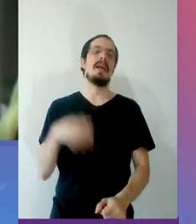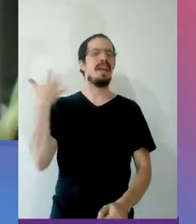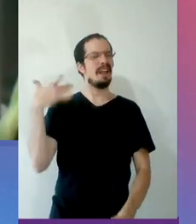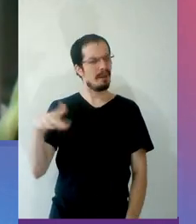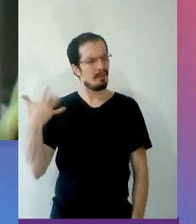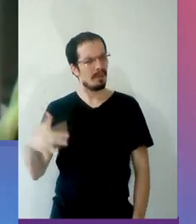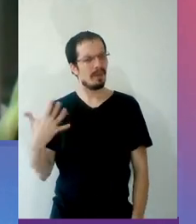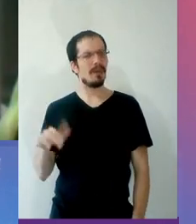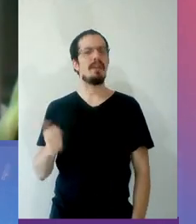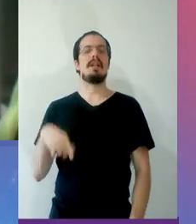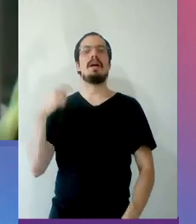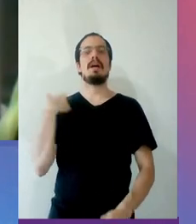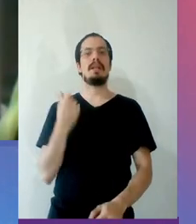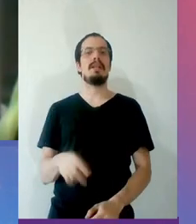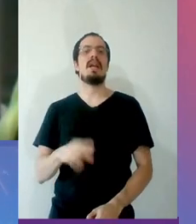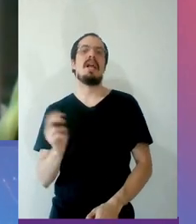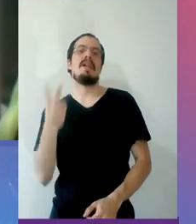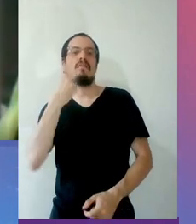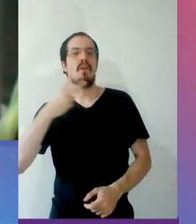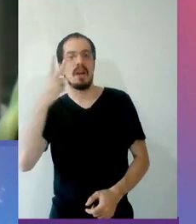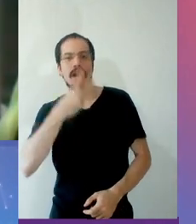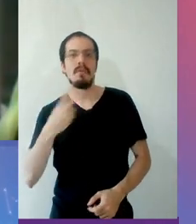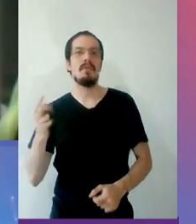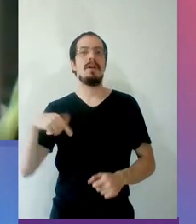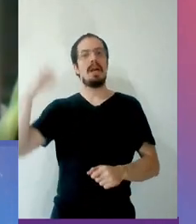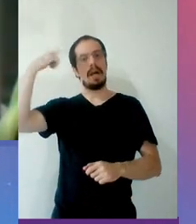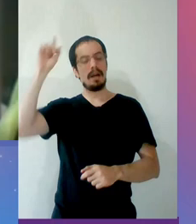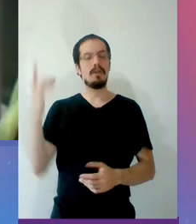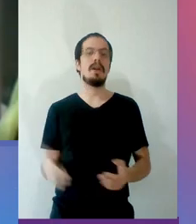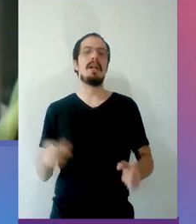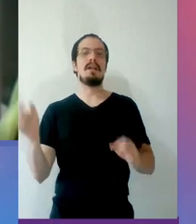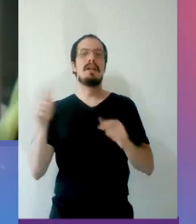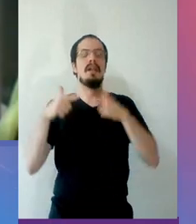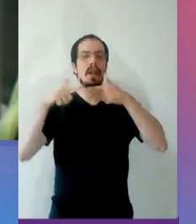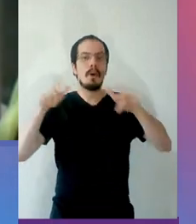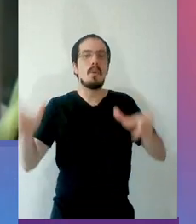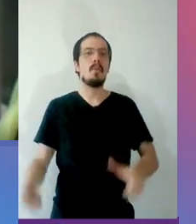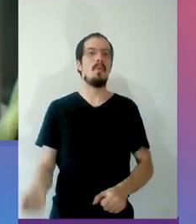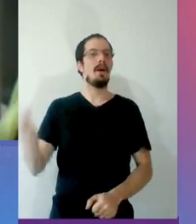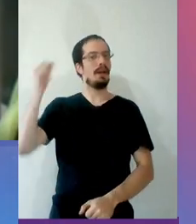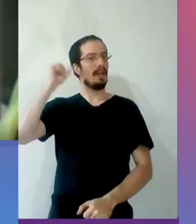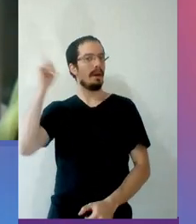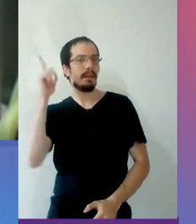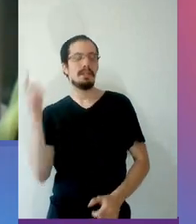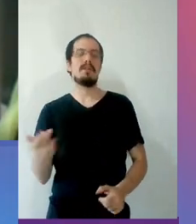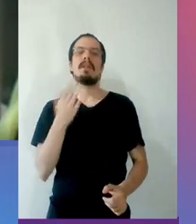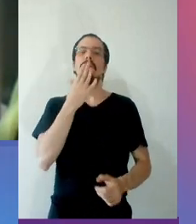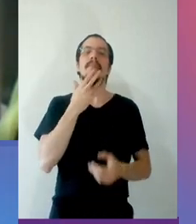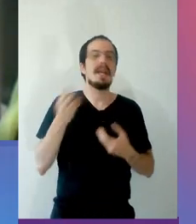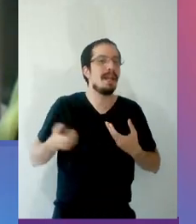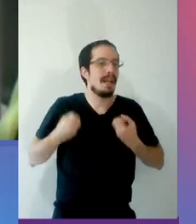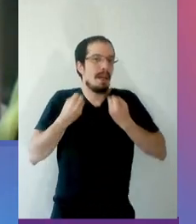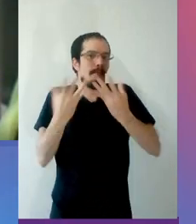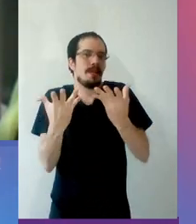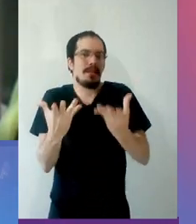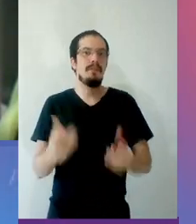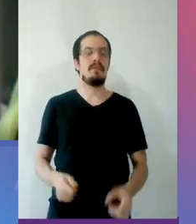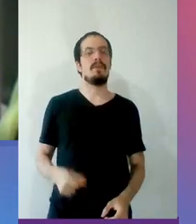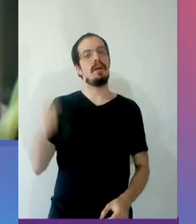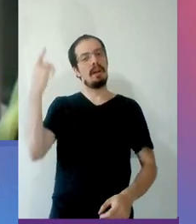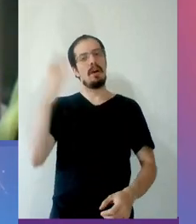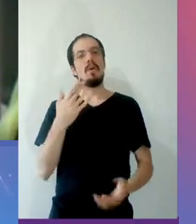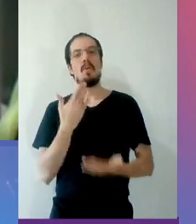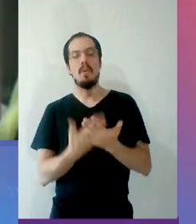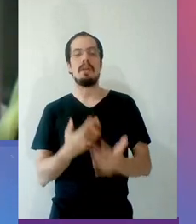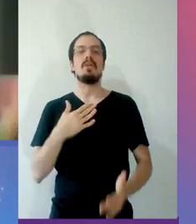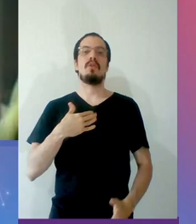el vocabulario, el lenguaje comprensivo, el lenguaje expresivo, que cuando yo, niño, niña,